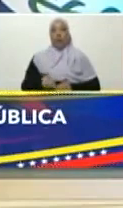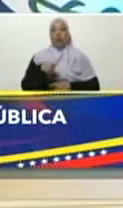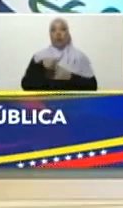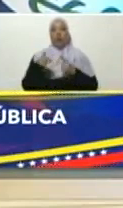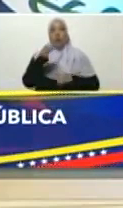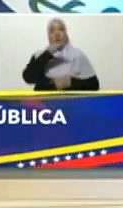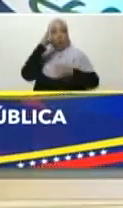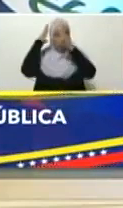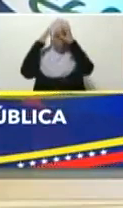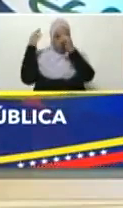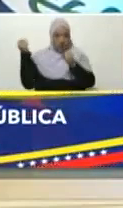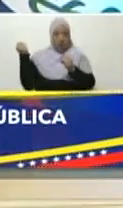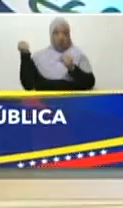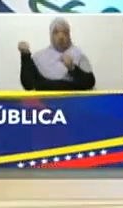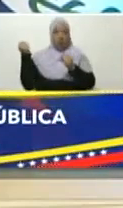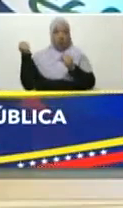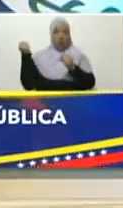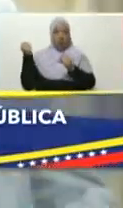embajador,